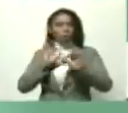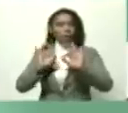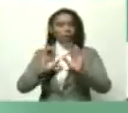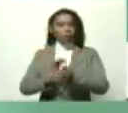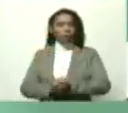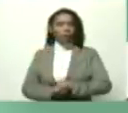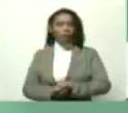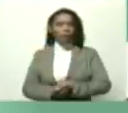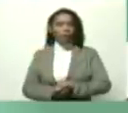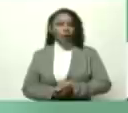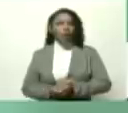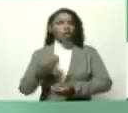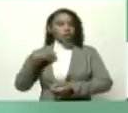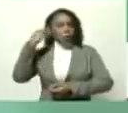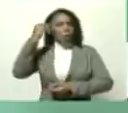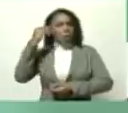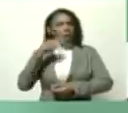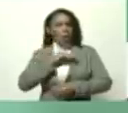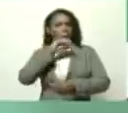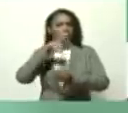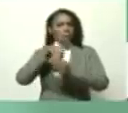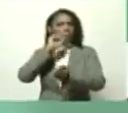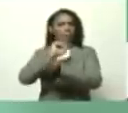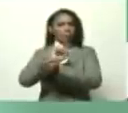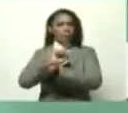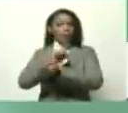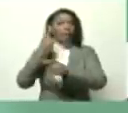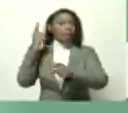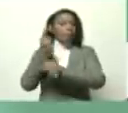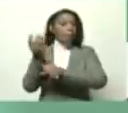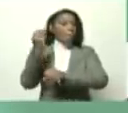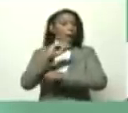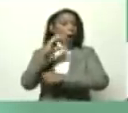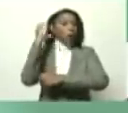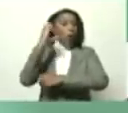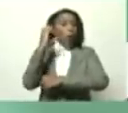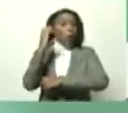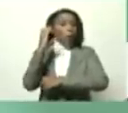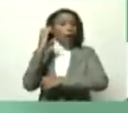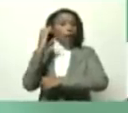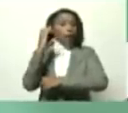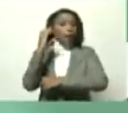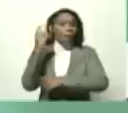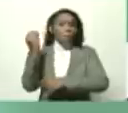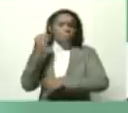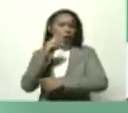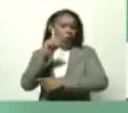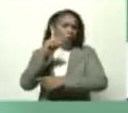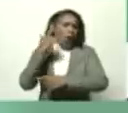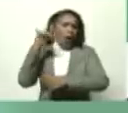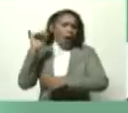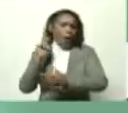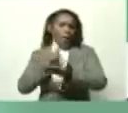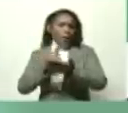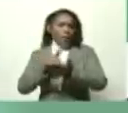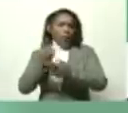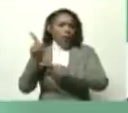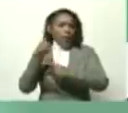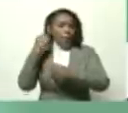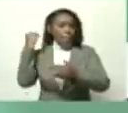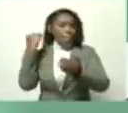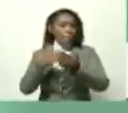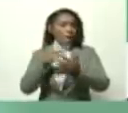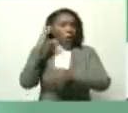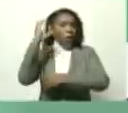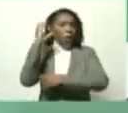Bueno, yo pensé que le iban a meter preso, Eligio. Ahora, debe haber más de un colombiano, más de uno tiene que haber. Debe haber miles